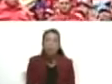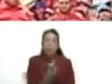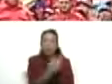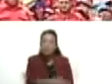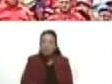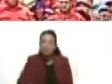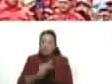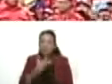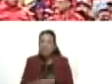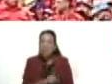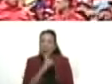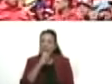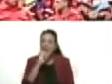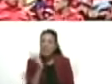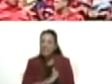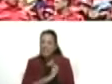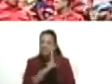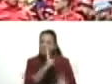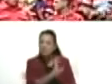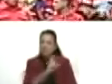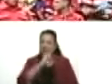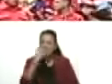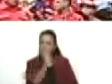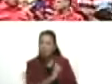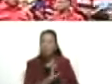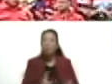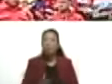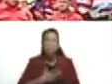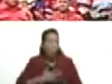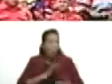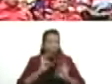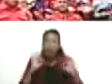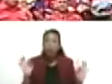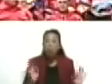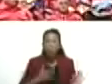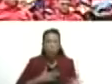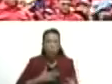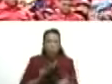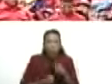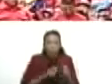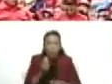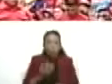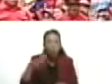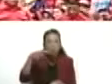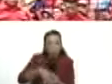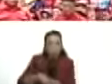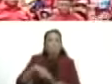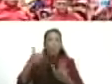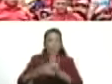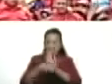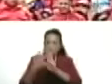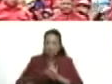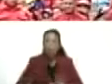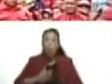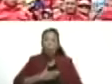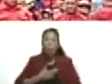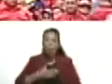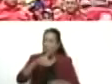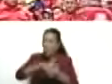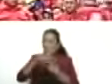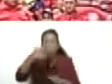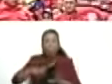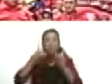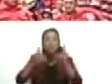a quienes les tiene que arder. Hemos estado donde hemos estado y estamos aquí por el voto del